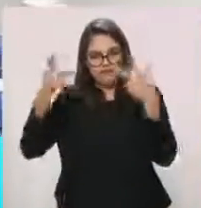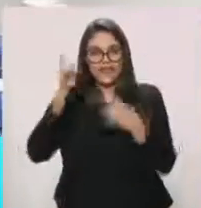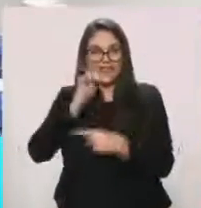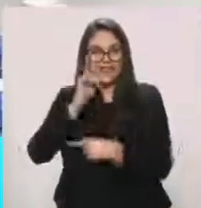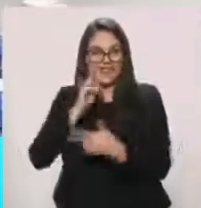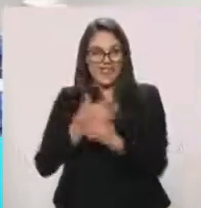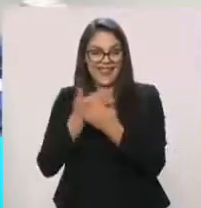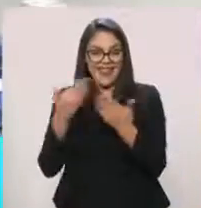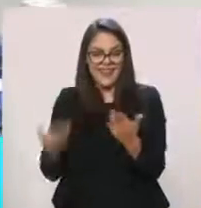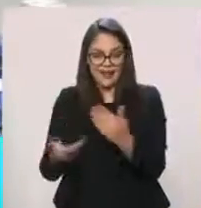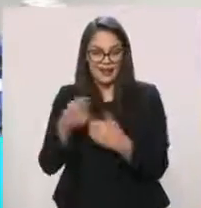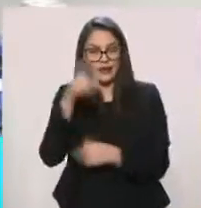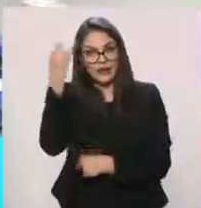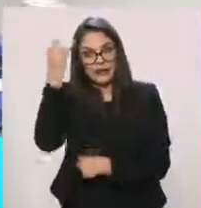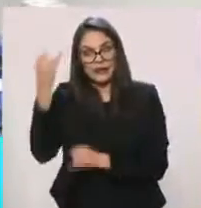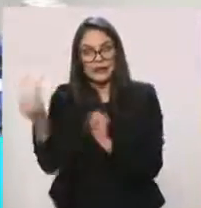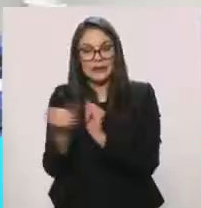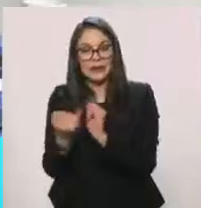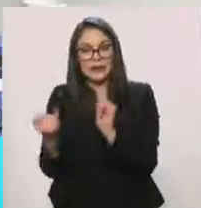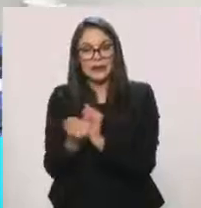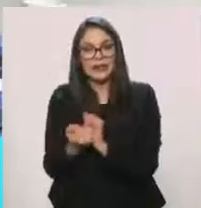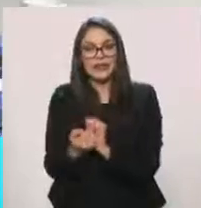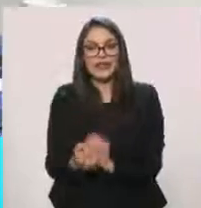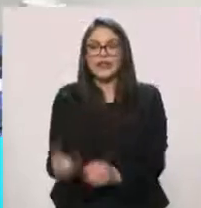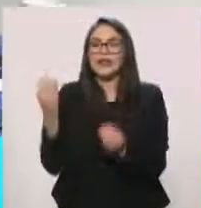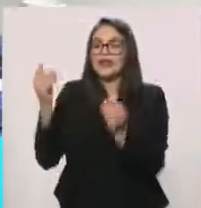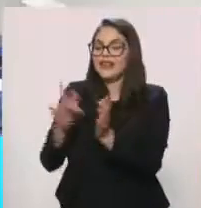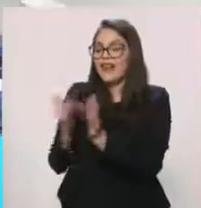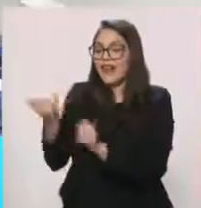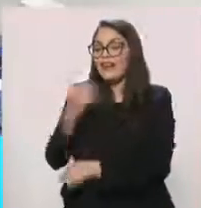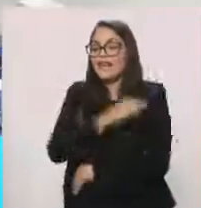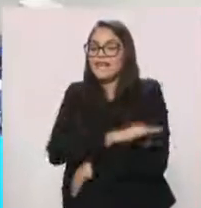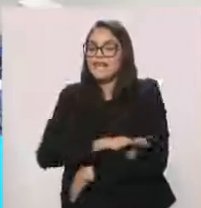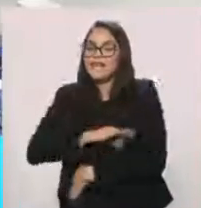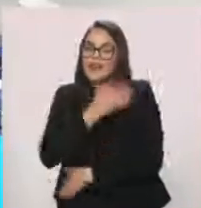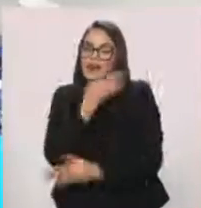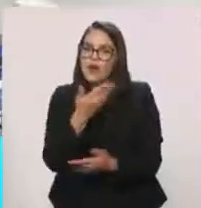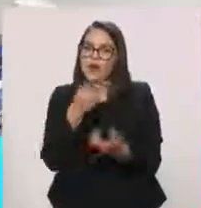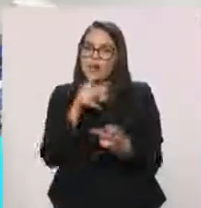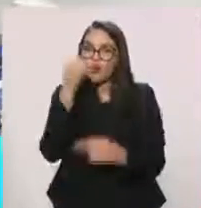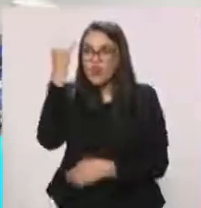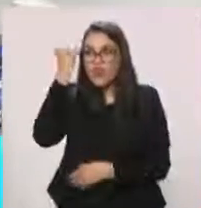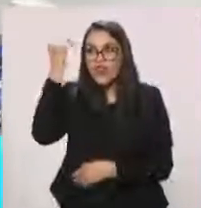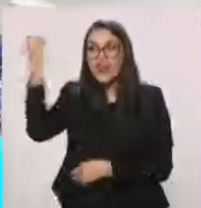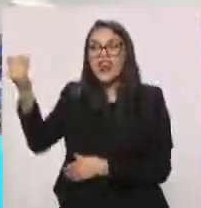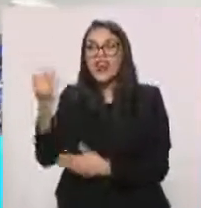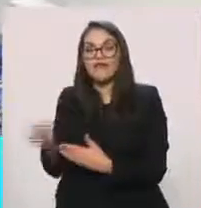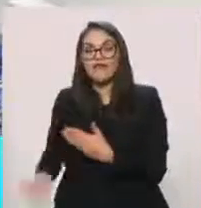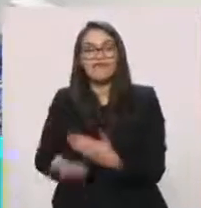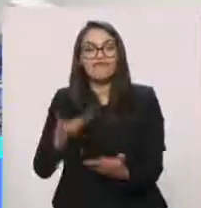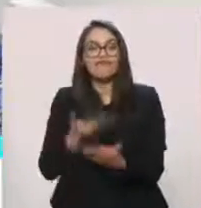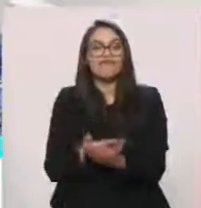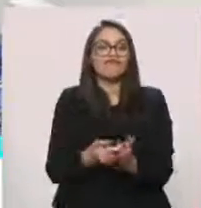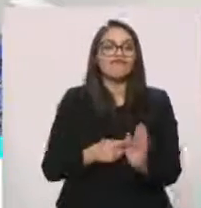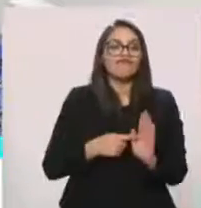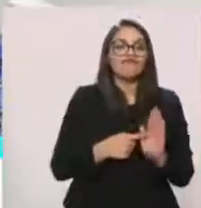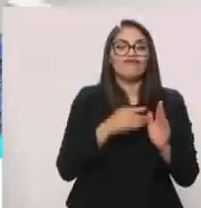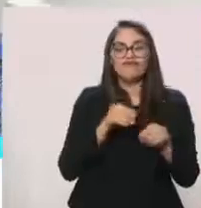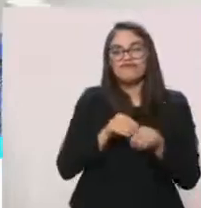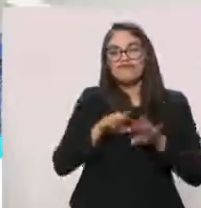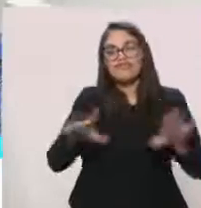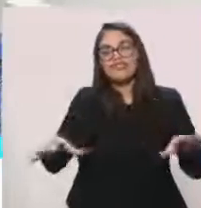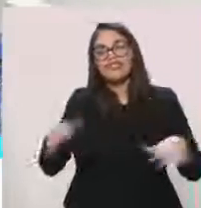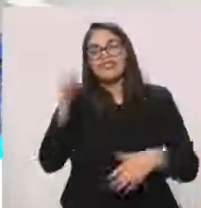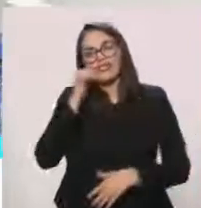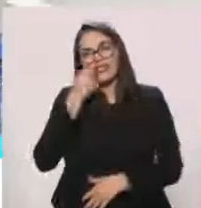por tomarnos la llamada en esta mañana, Andrea. Felicidades por esta iniciativa. Lo decíamos, el equipo médico merece nuestro respeto,